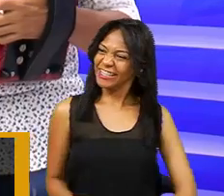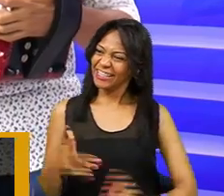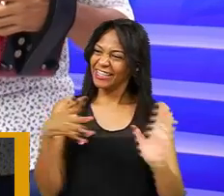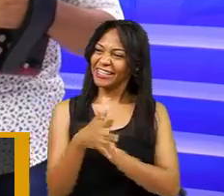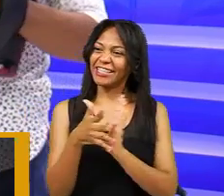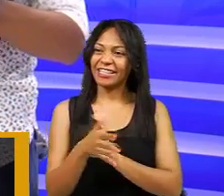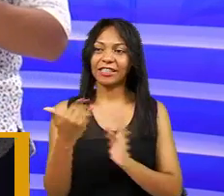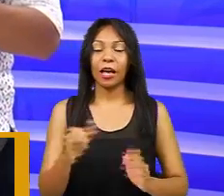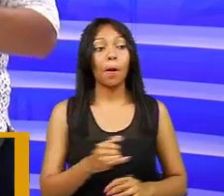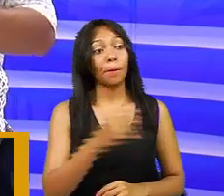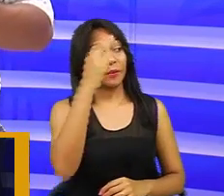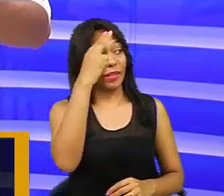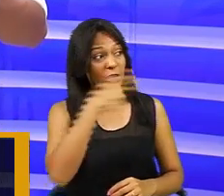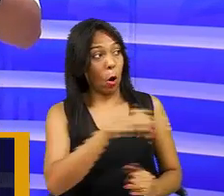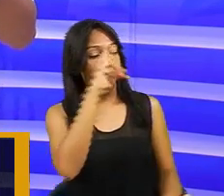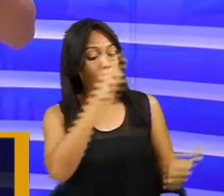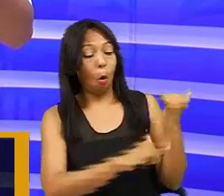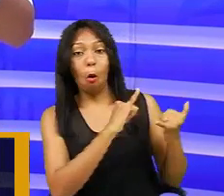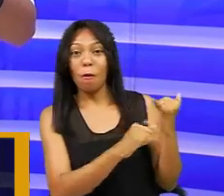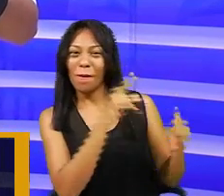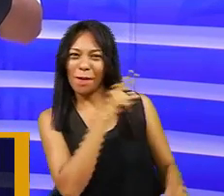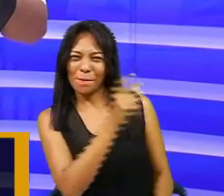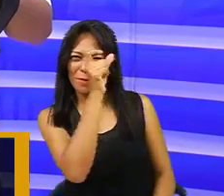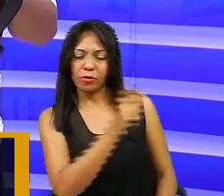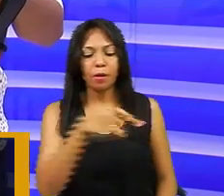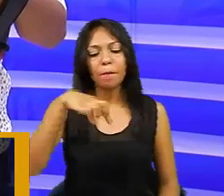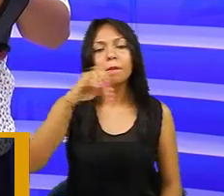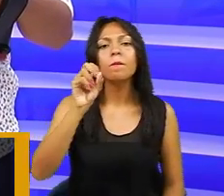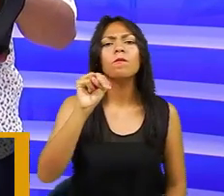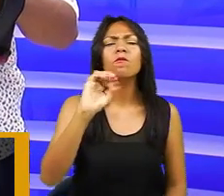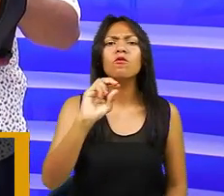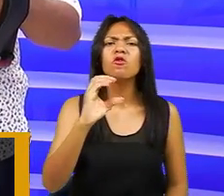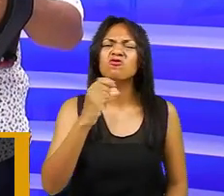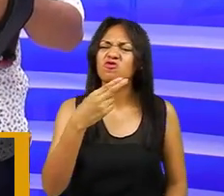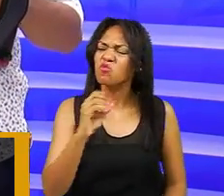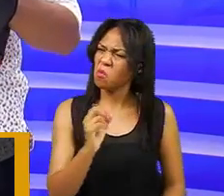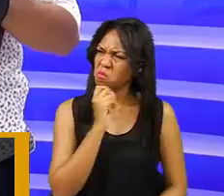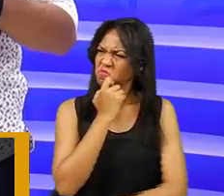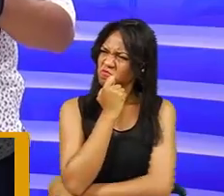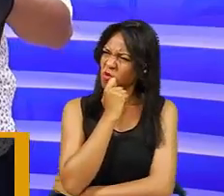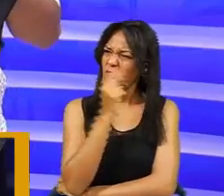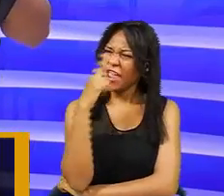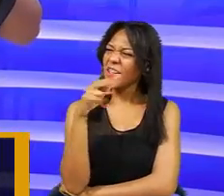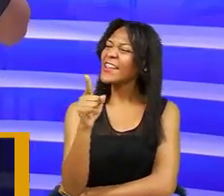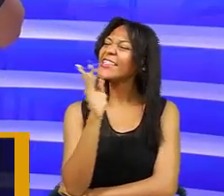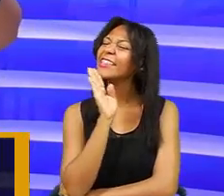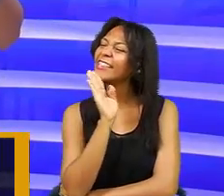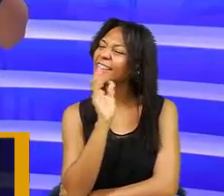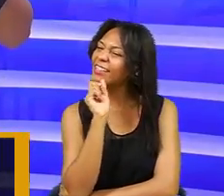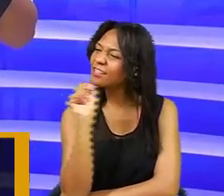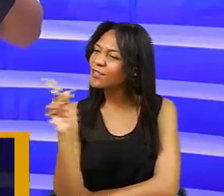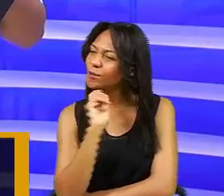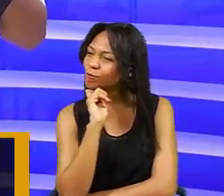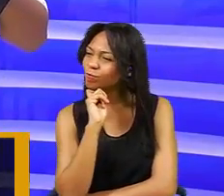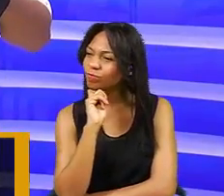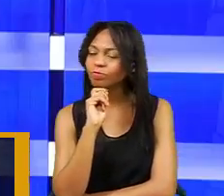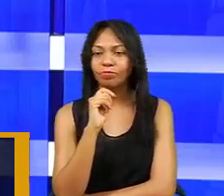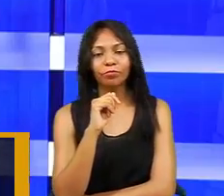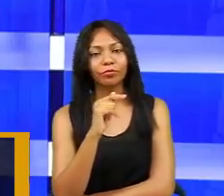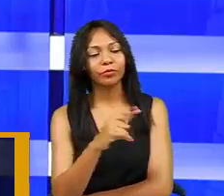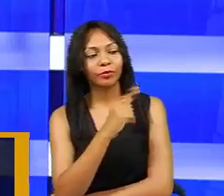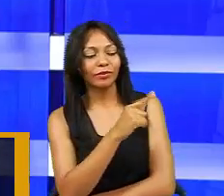el hijo menor de Poncho Zuleta. Pero contémosle a los televidentes de quién se trata y cómo surge esta unión. Bueno, el cantante es